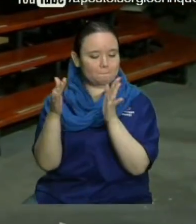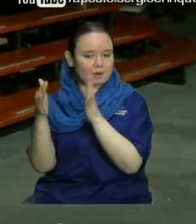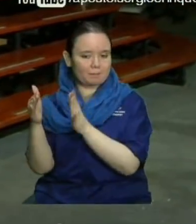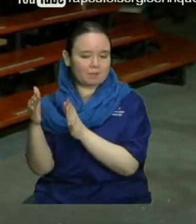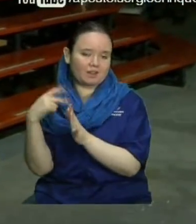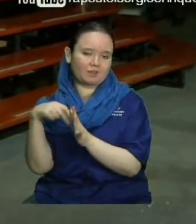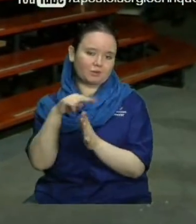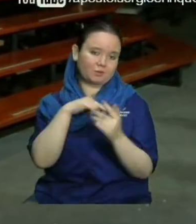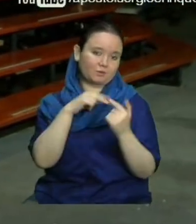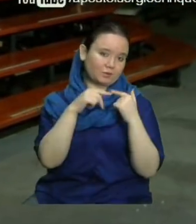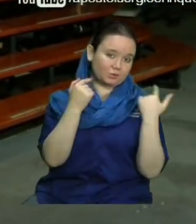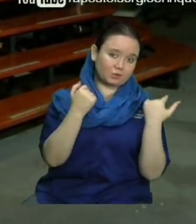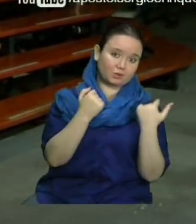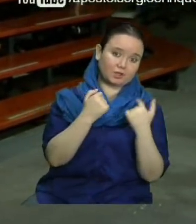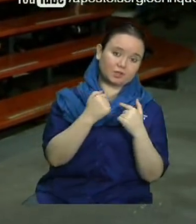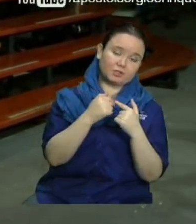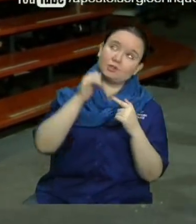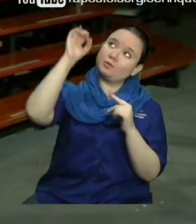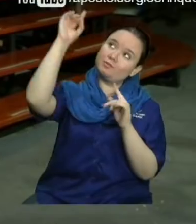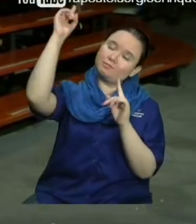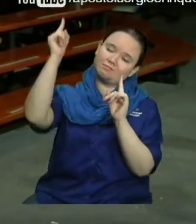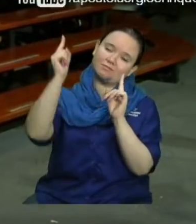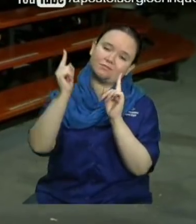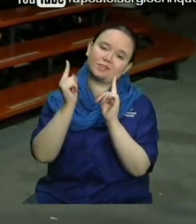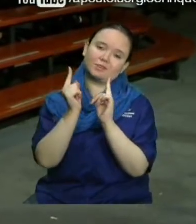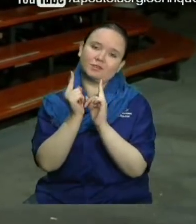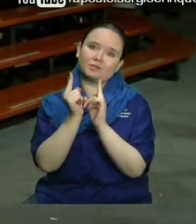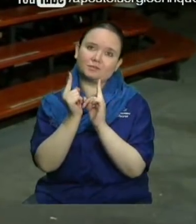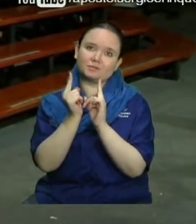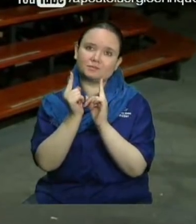nuestro corazón para el encuentro.